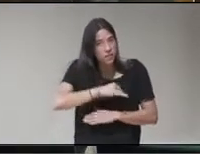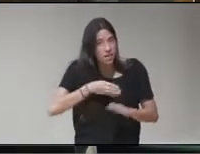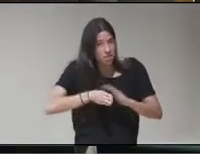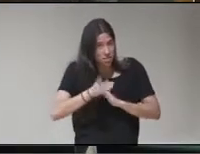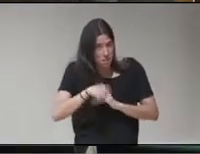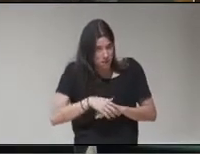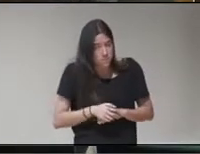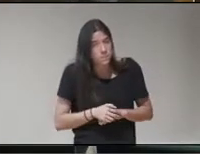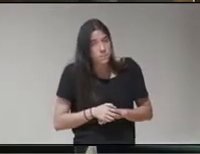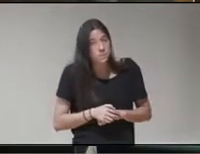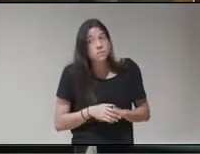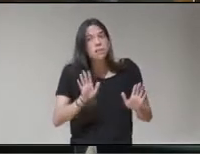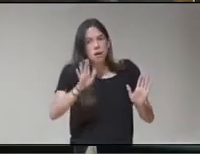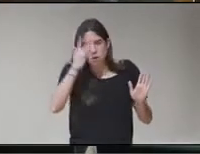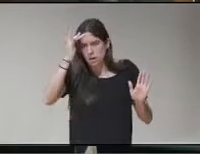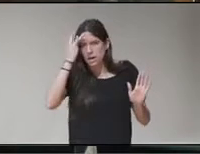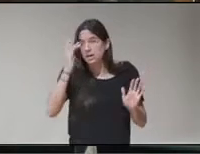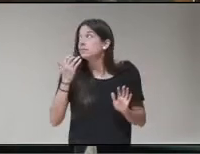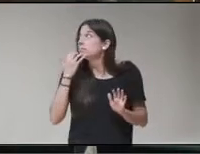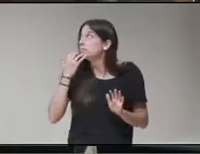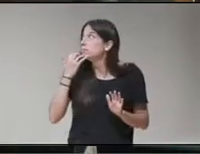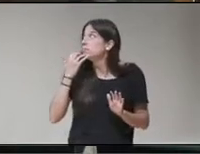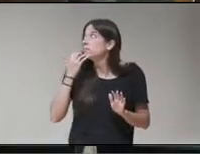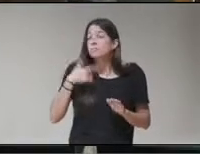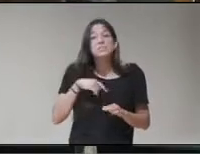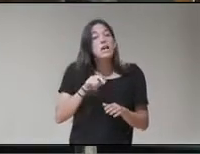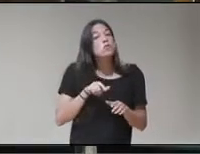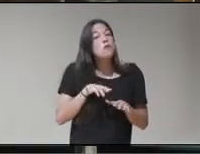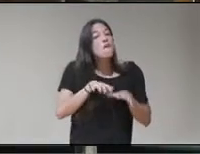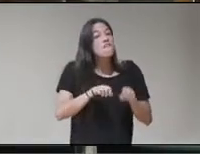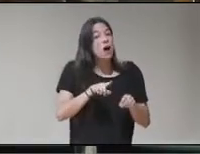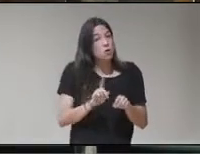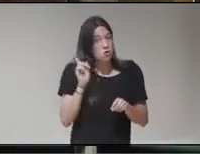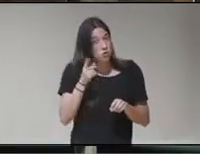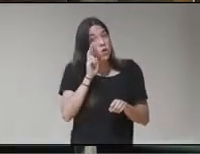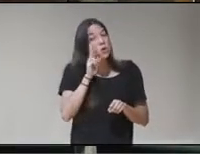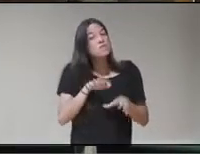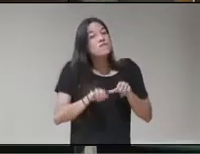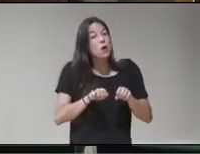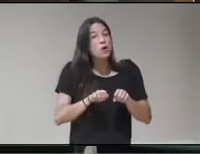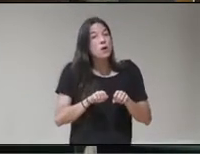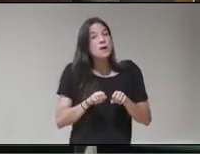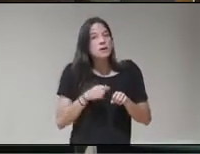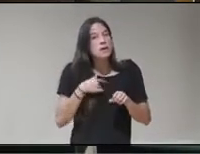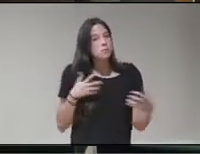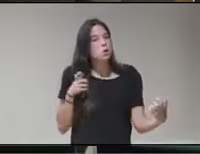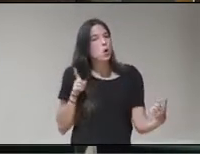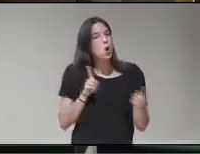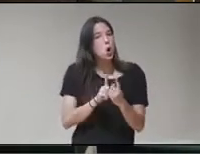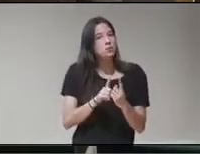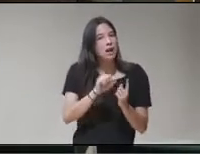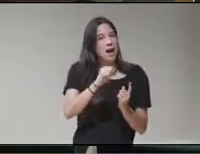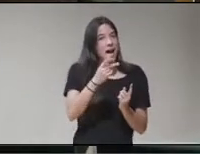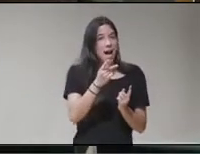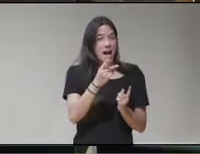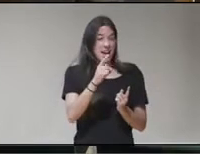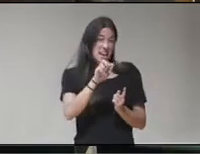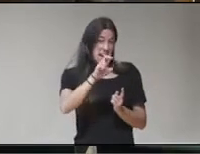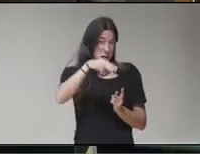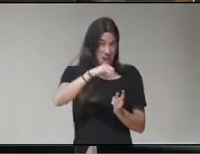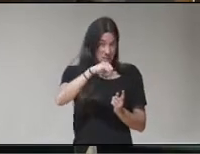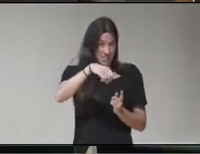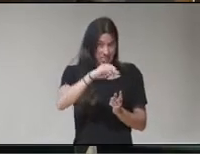imaginaos, si resulta que yo tengo aquí un fago que es activo contra Akkermansia, cuando Akkermansia pase, el fago